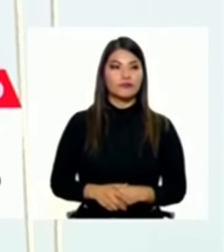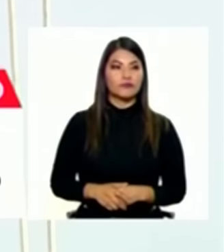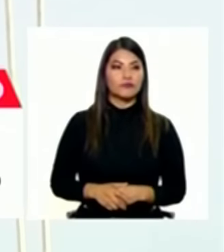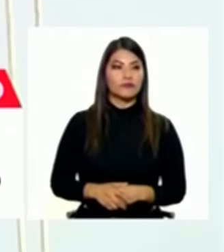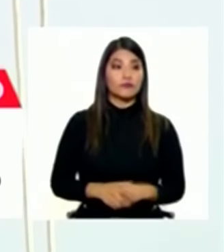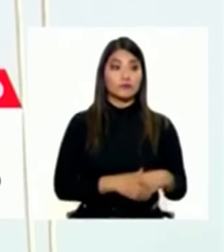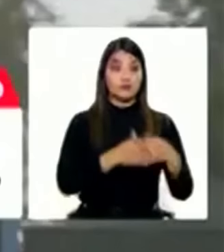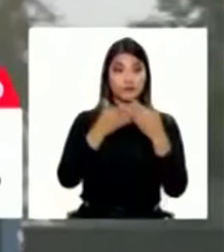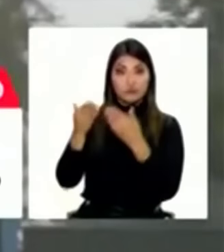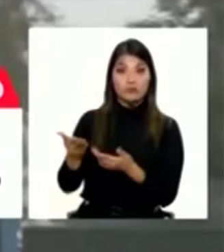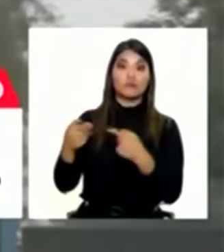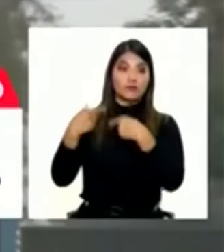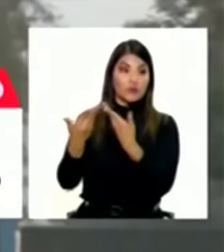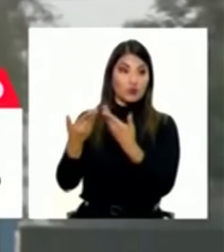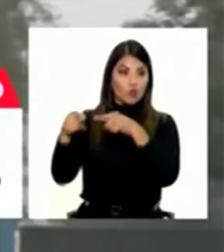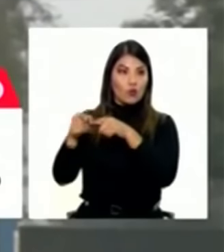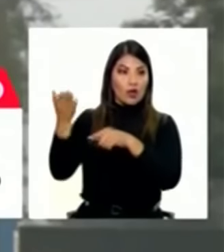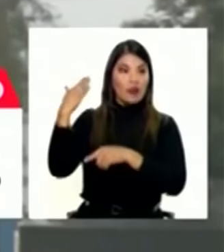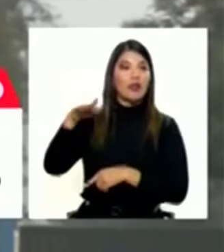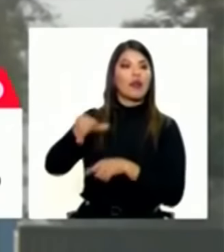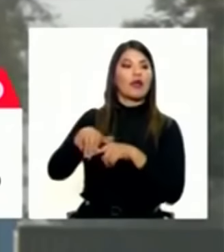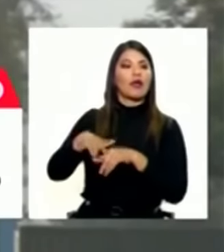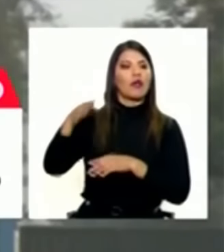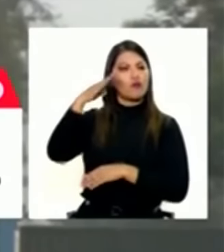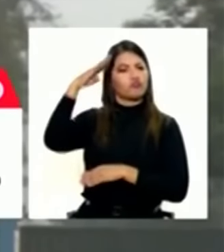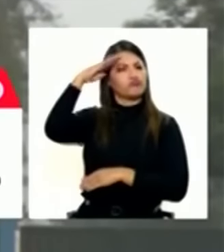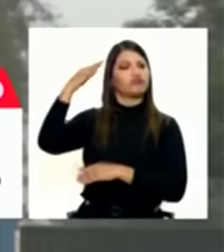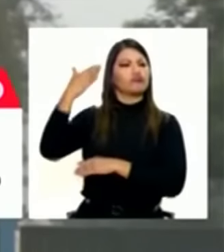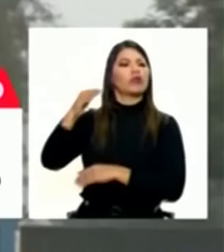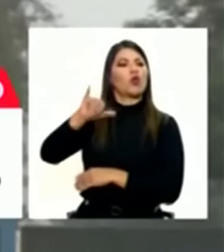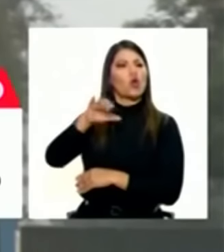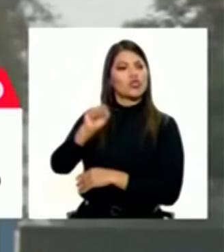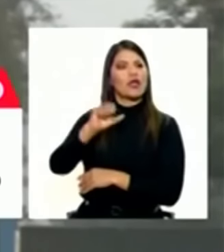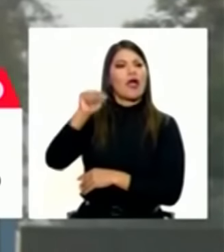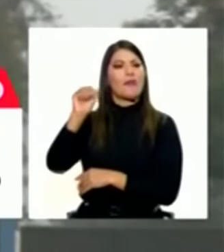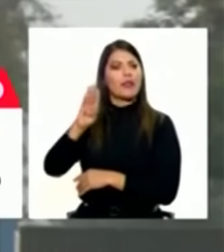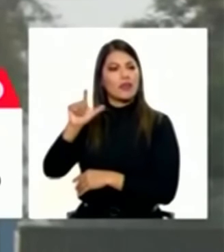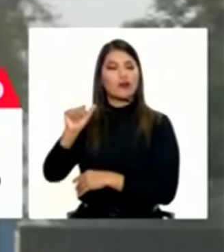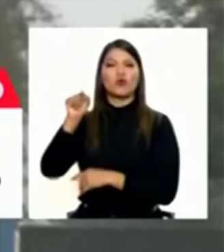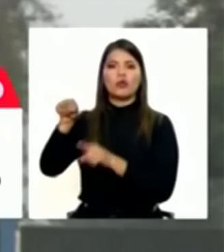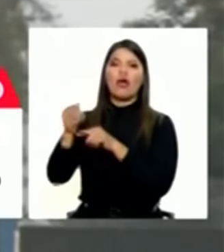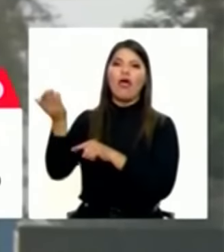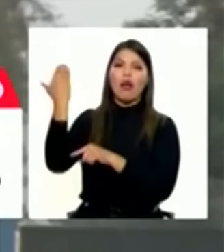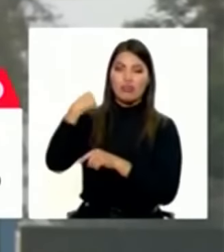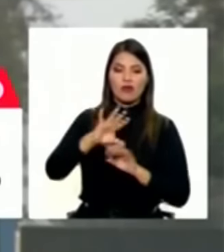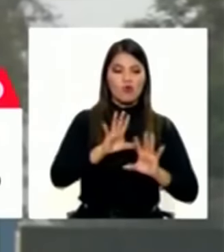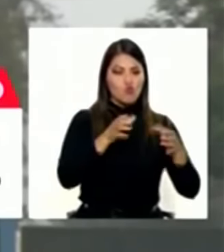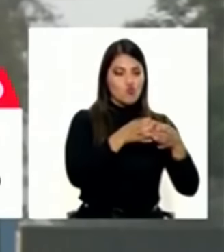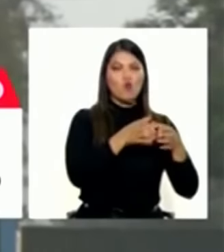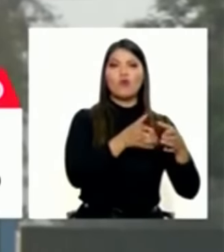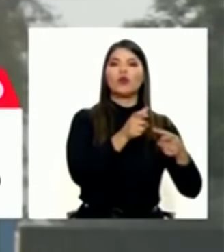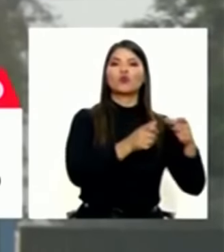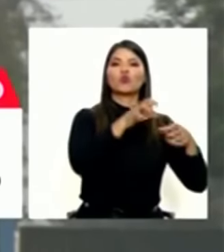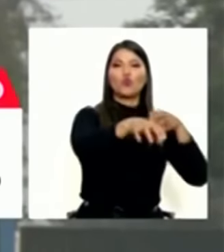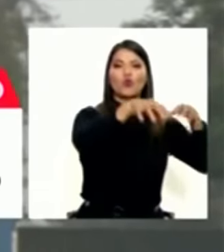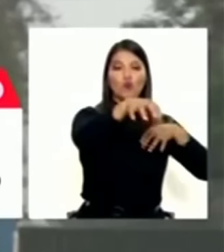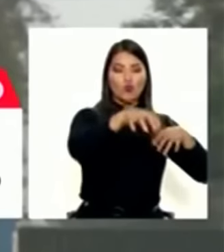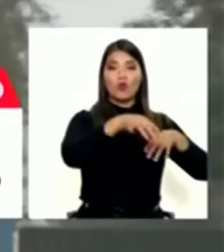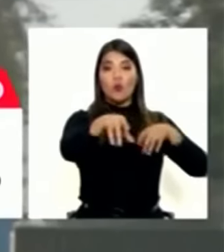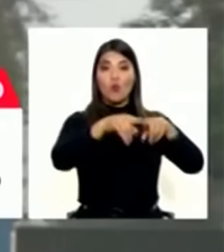El capitán FAB José Abelardo Quiñones formó parte de la 41 Escuadrilla de